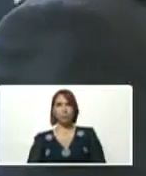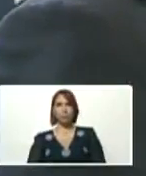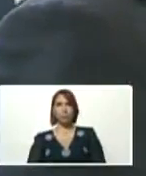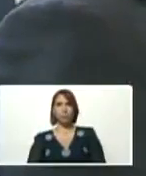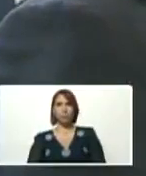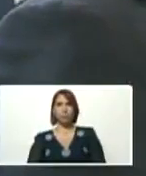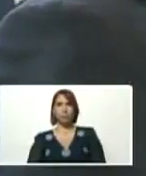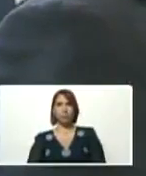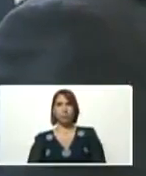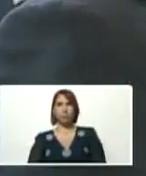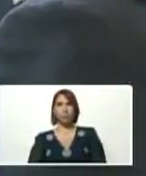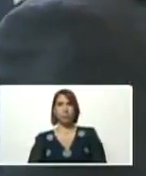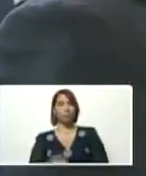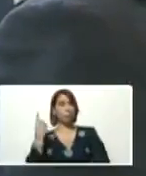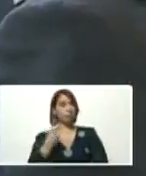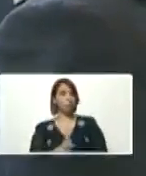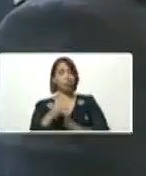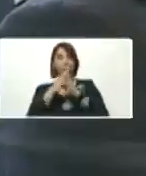Todo lo que había que impulsar.